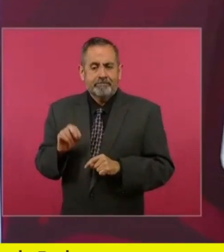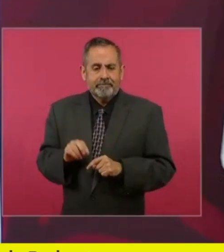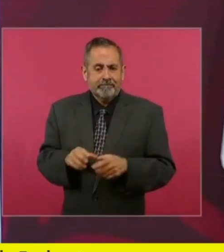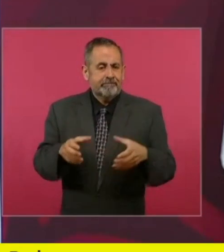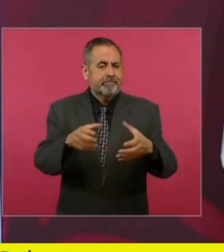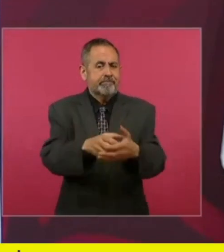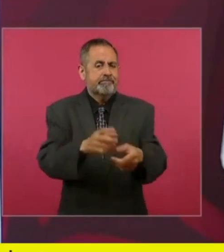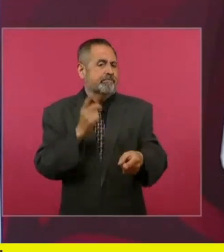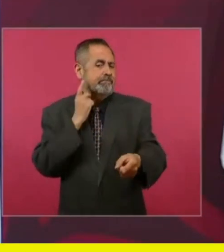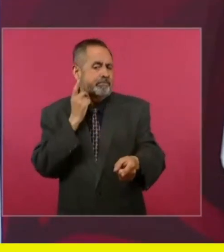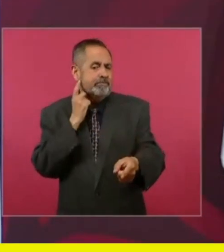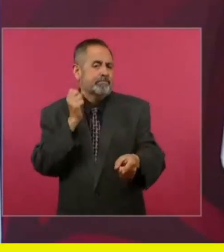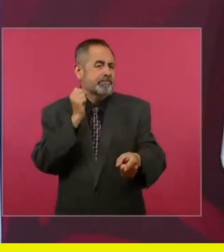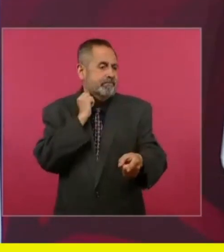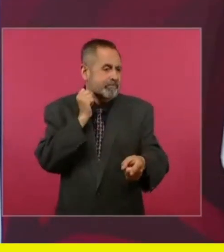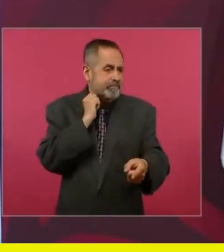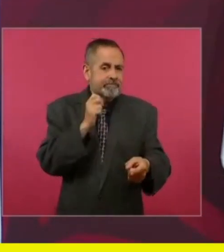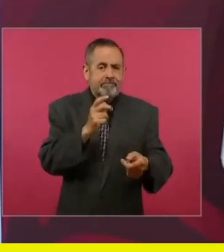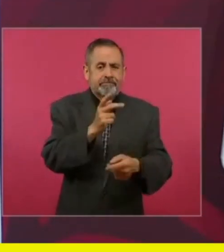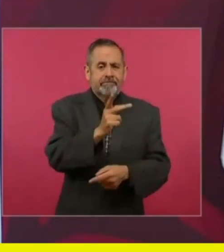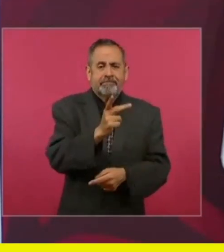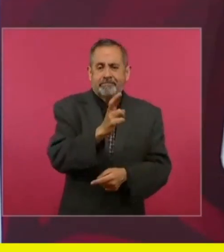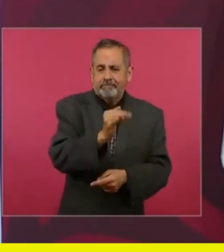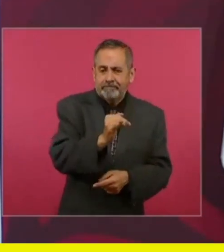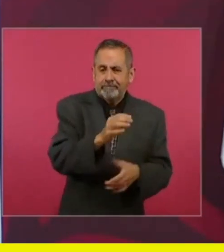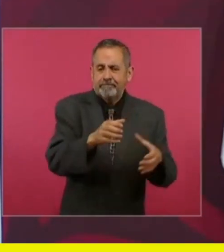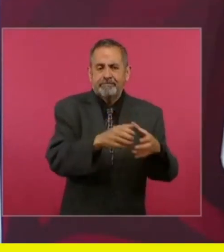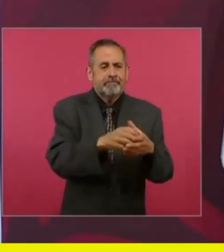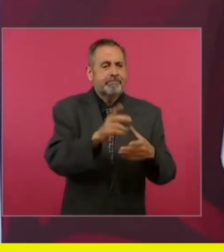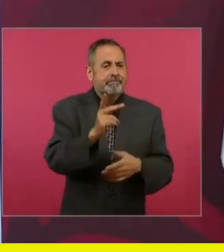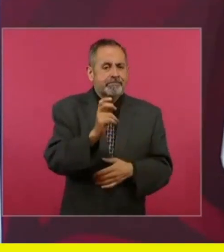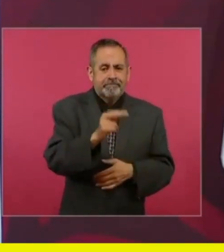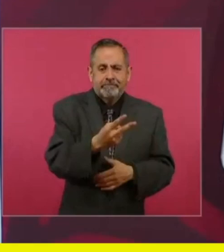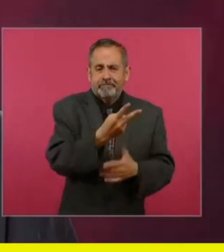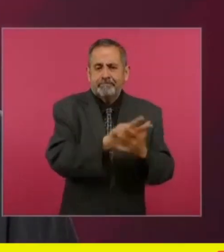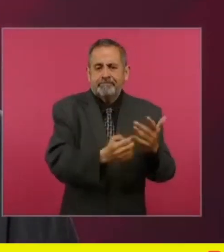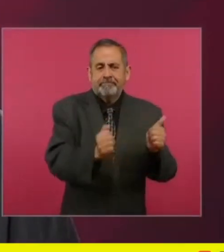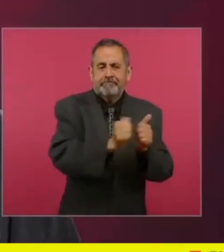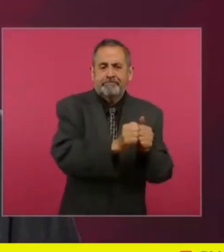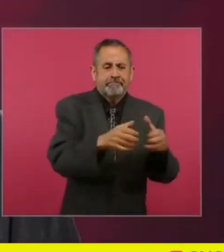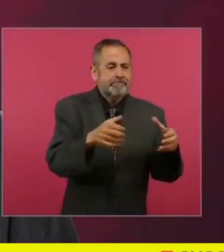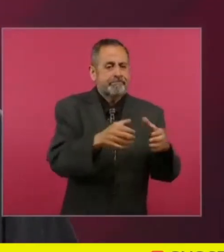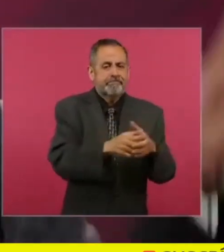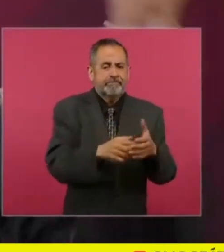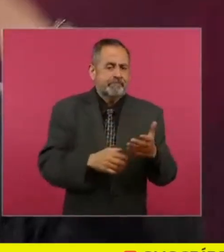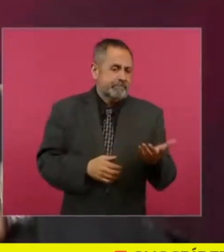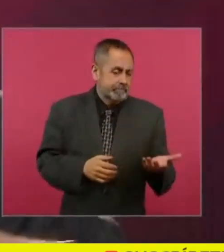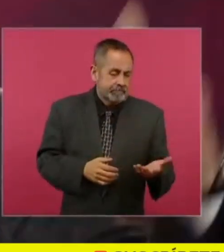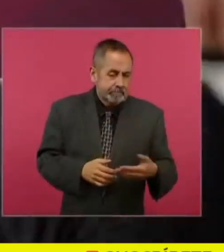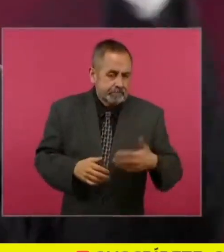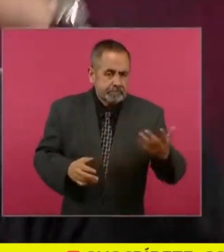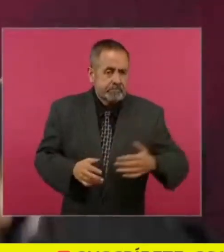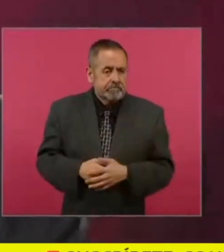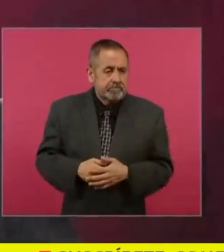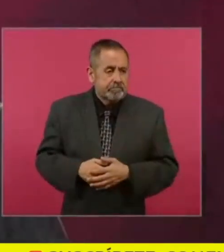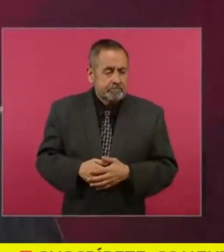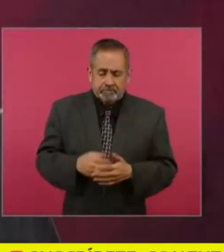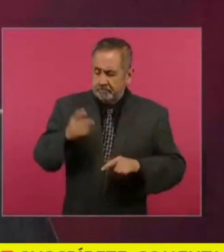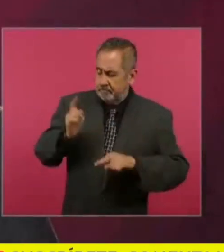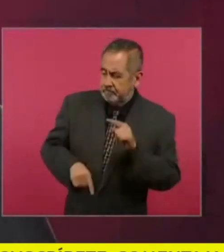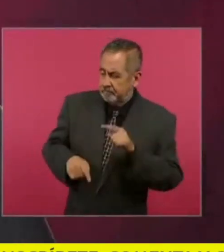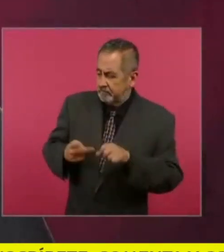senadores del Pri del pan en ese entonces y al final no lograron